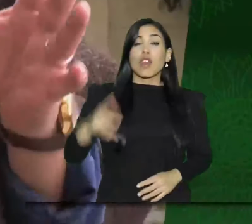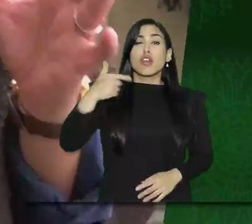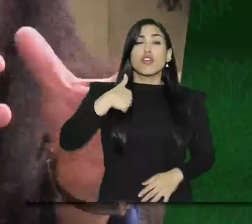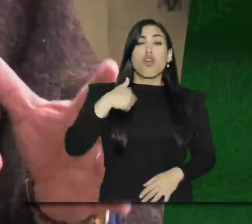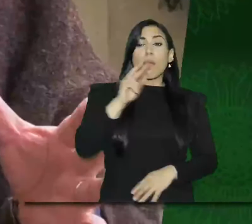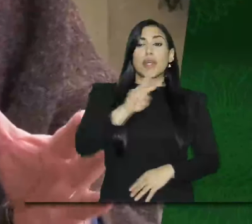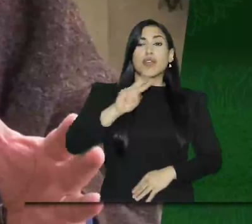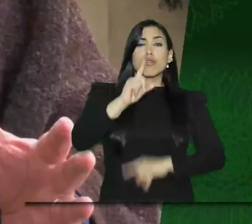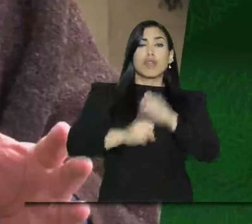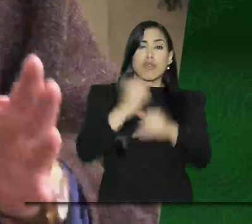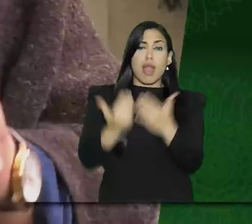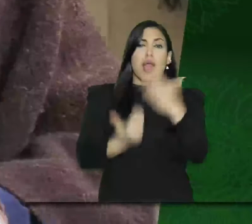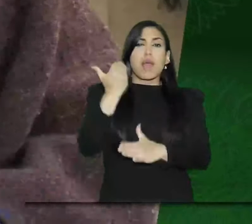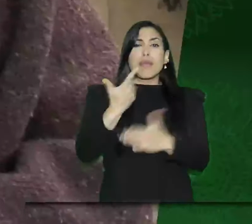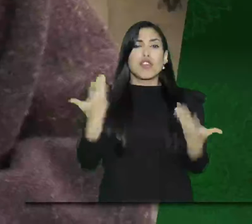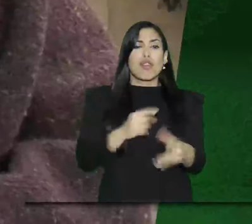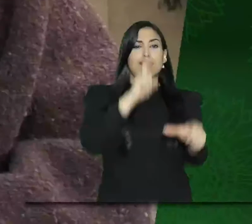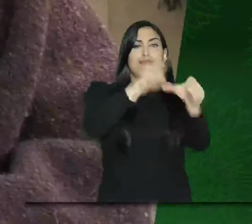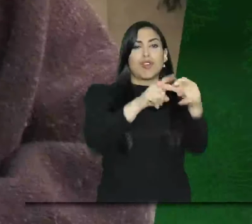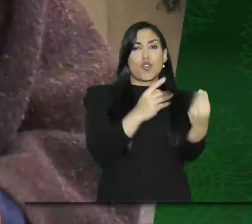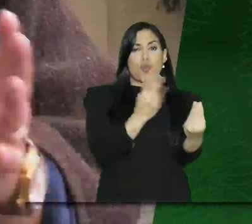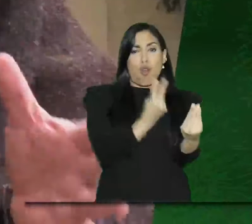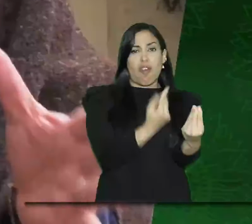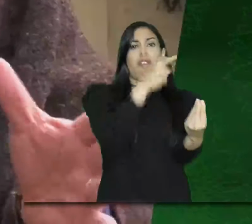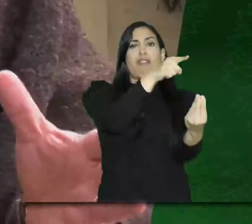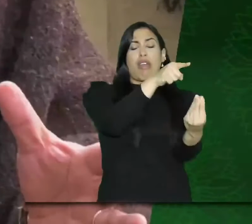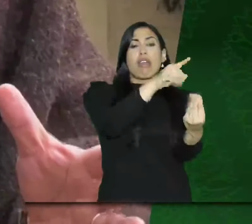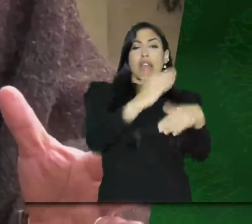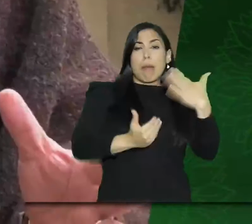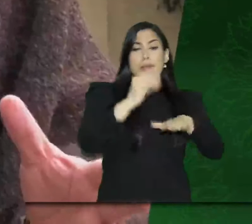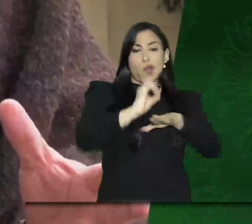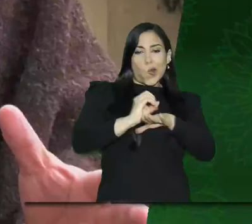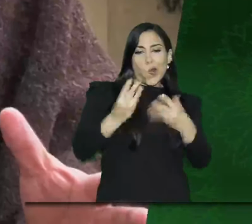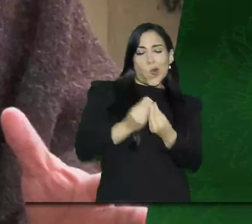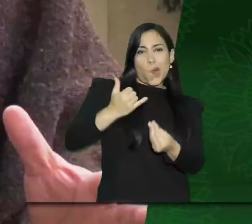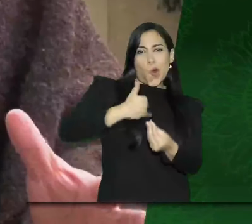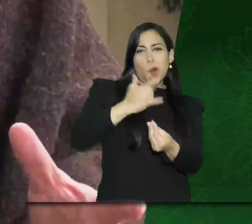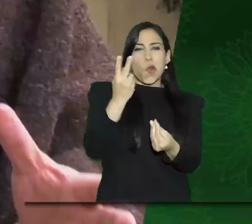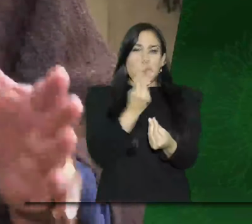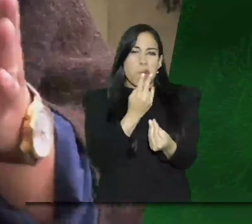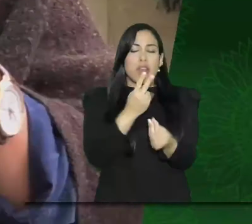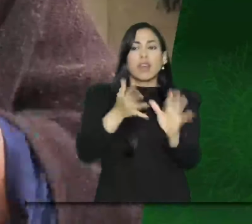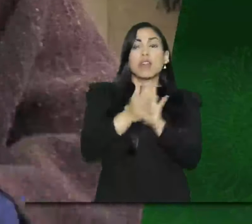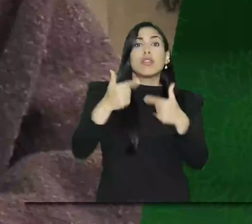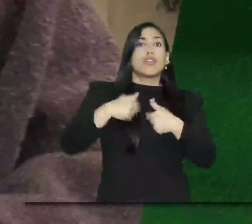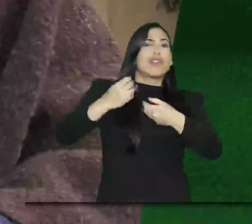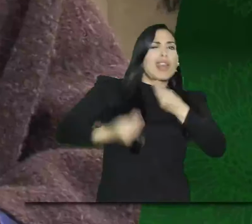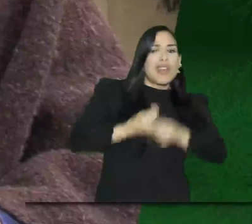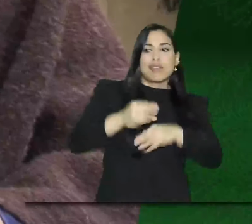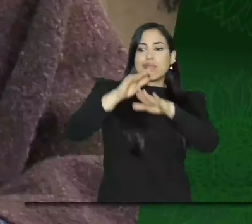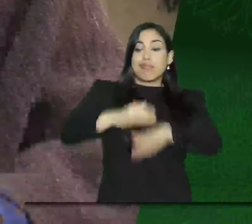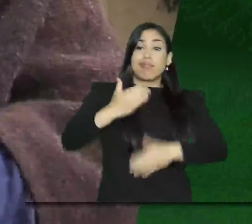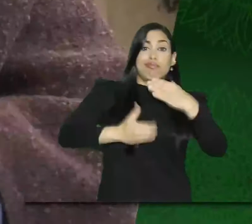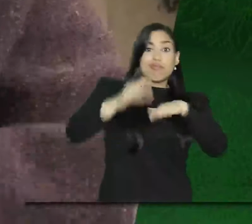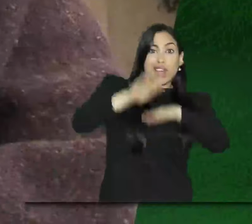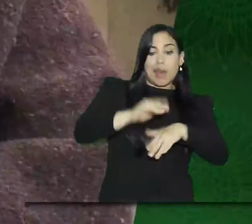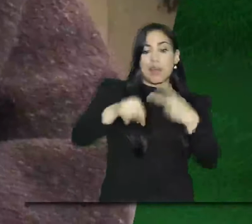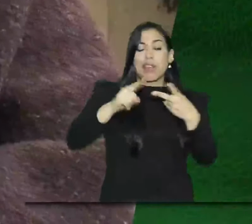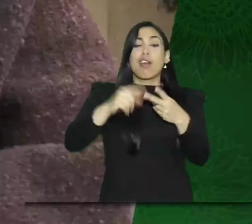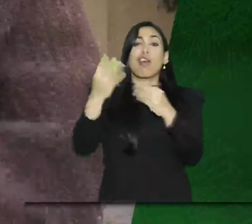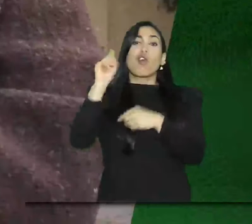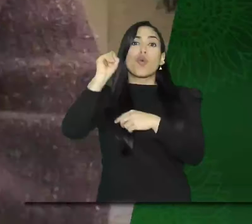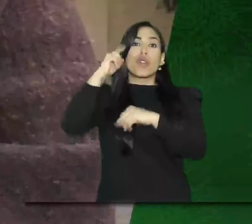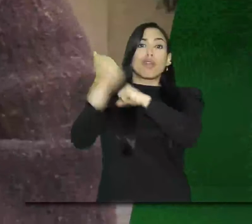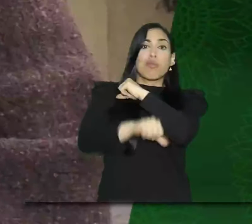Empecé a los 22 años militando en este partido. Empecé en la organización de Jóvenes Verdes y he podido ser representante a la Cámara, gobernador